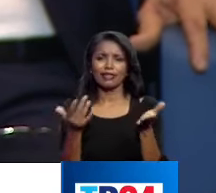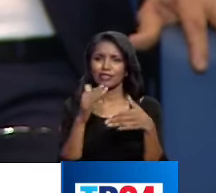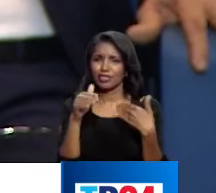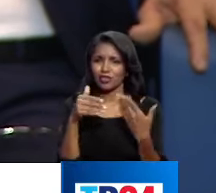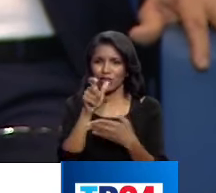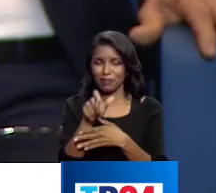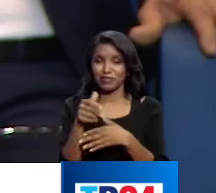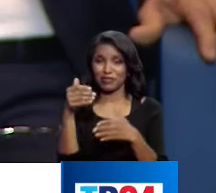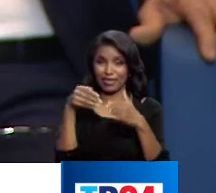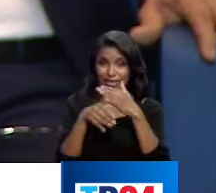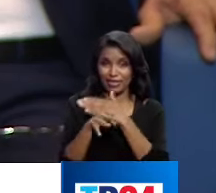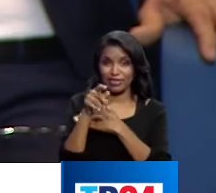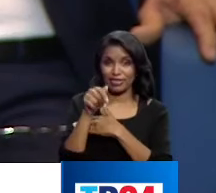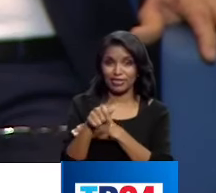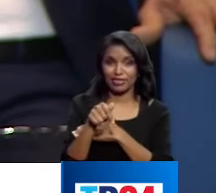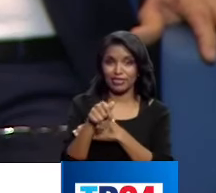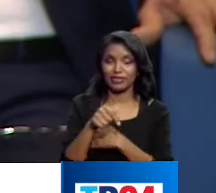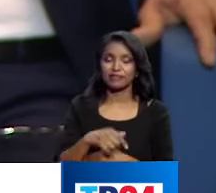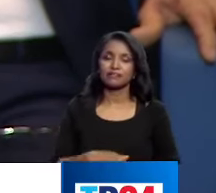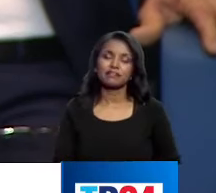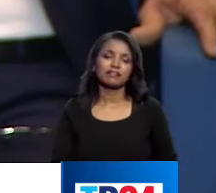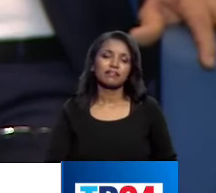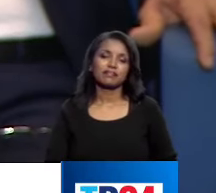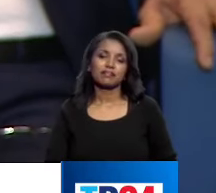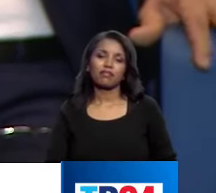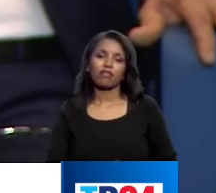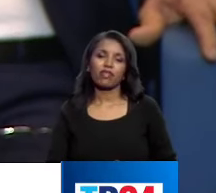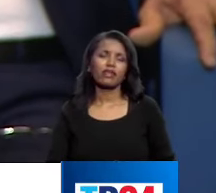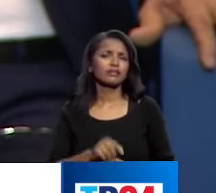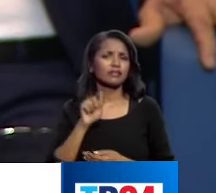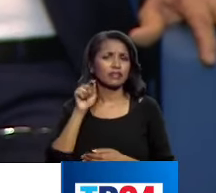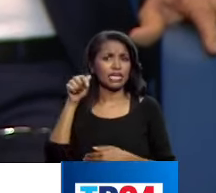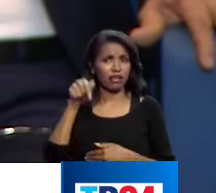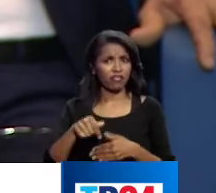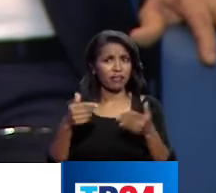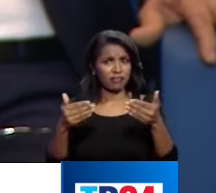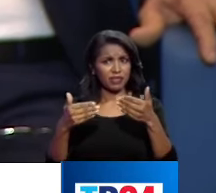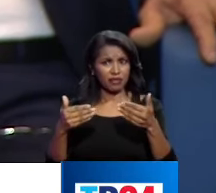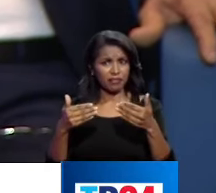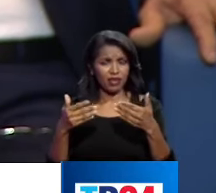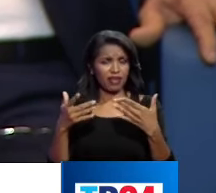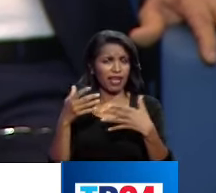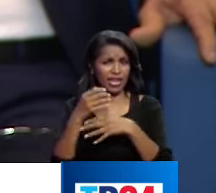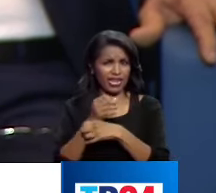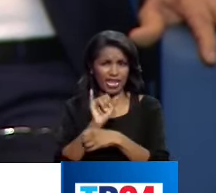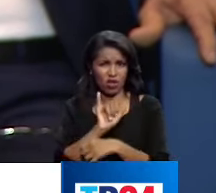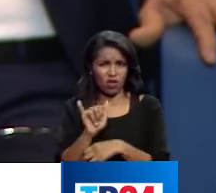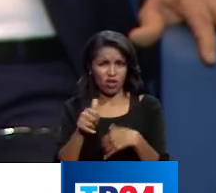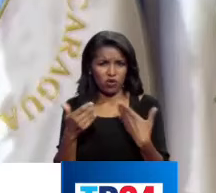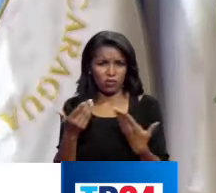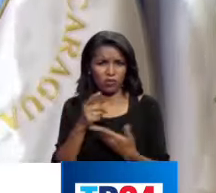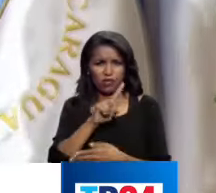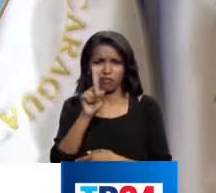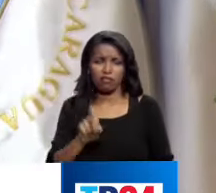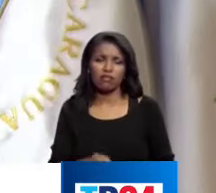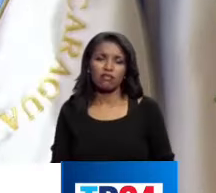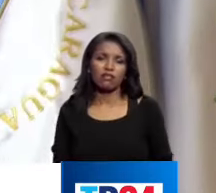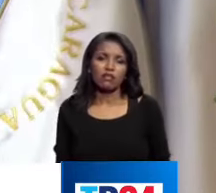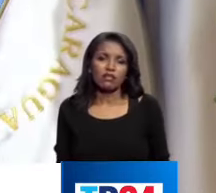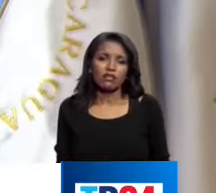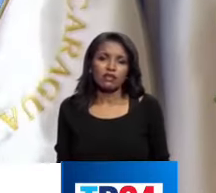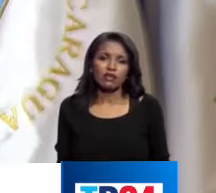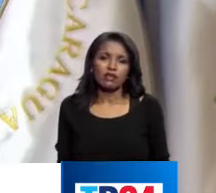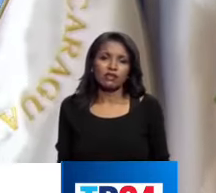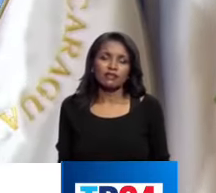los visitantes para tomar decisiones estratégicas. ¿Implementaría su gobierno esta iniciativa y cómo la haría? Ya nos